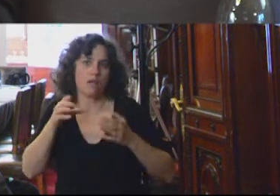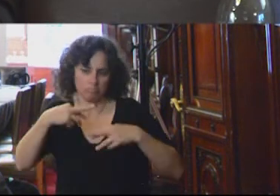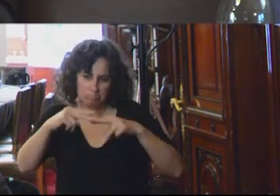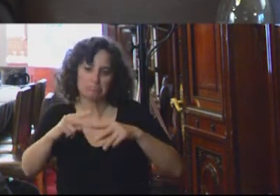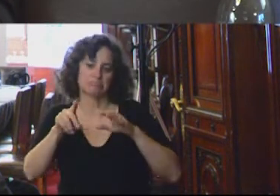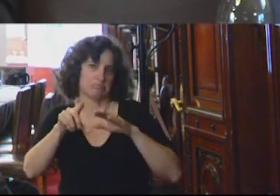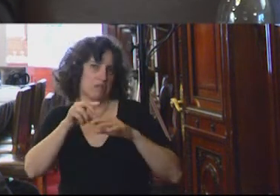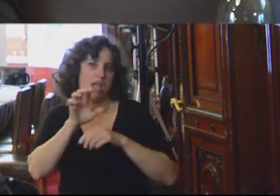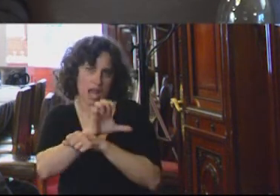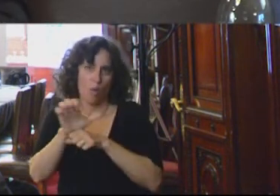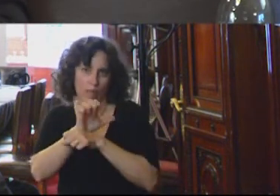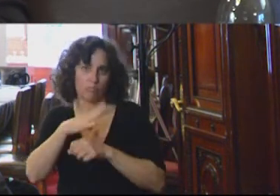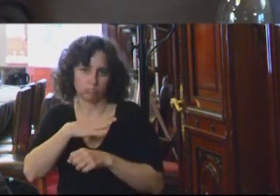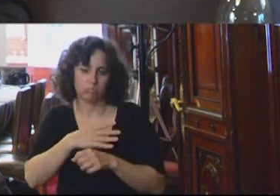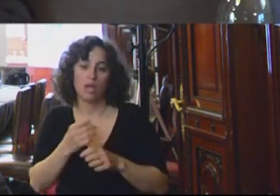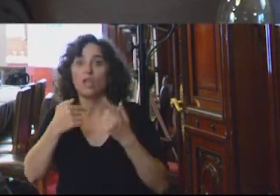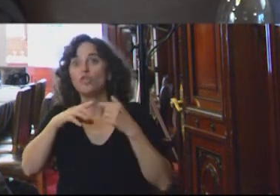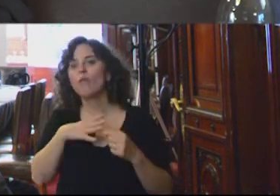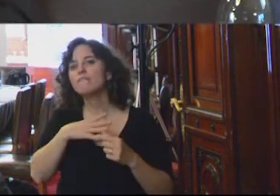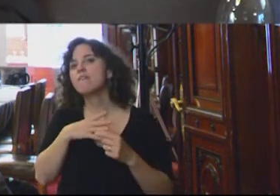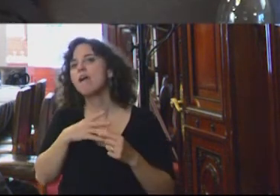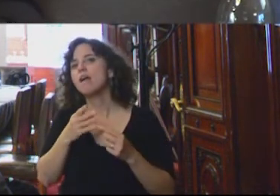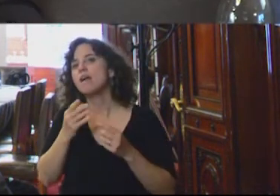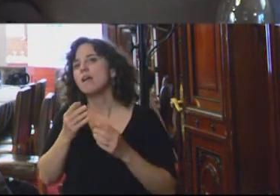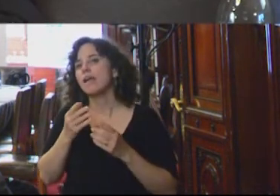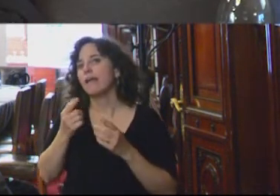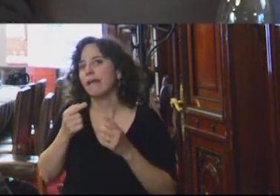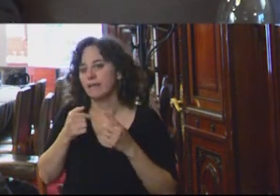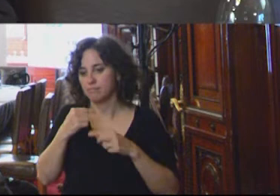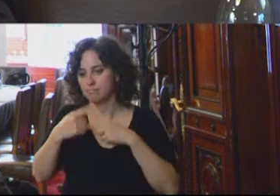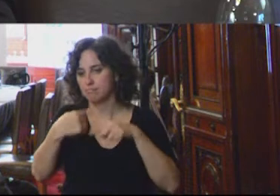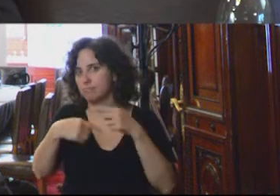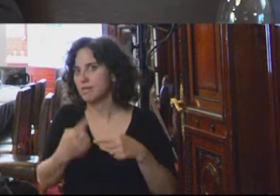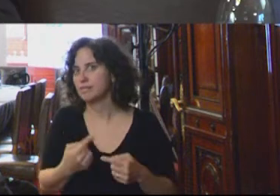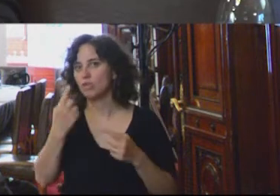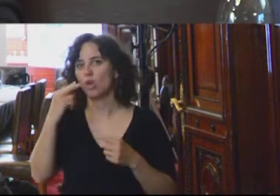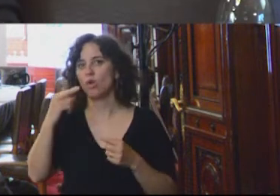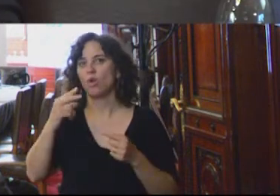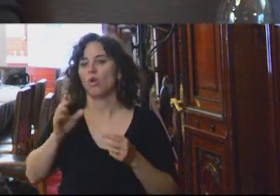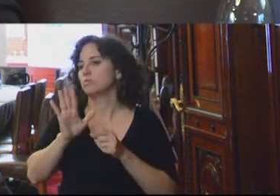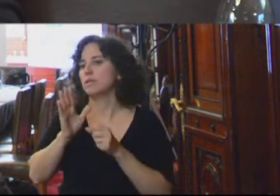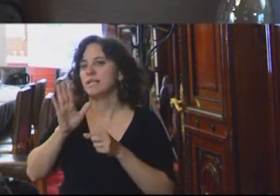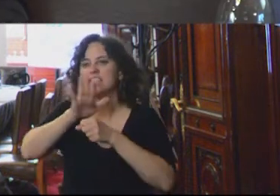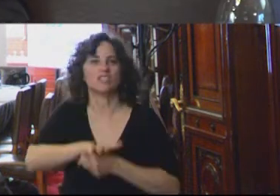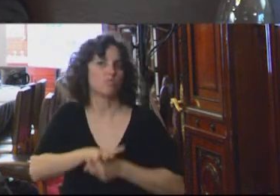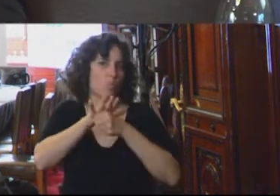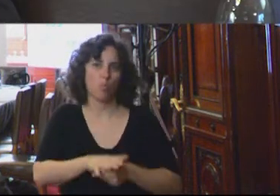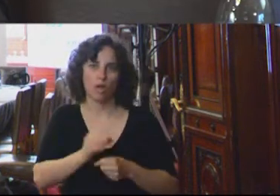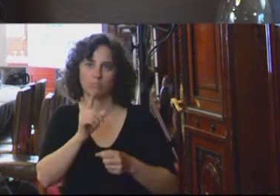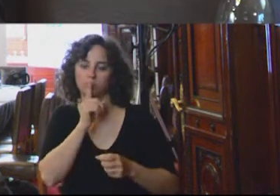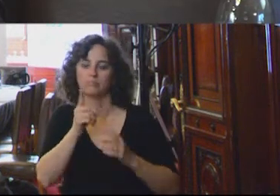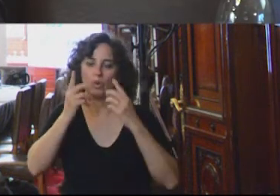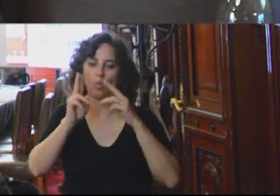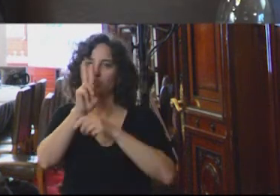derechos digitales, las agresiones continúan de manera importante, siguen siendo comunes los reportes de censura por parte de usuarios de Facebook